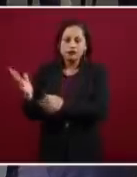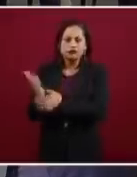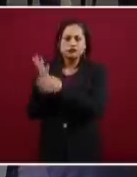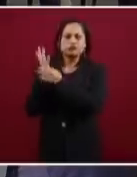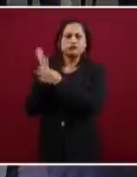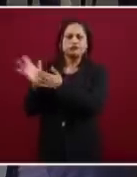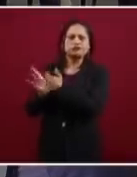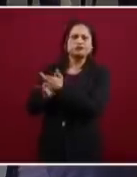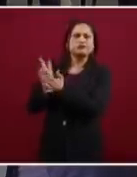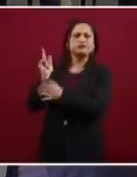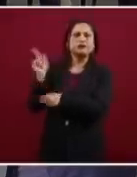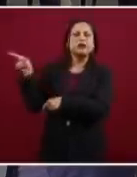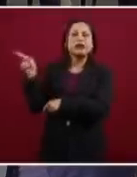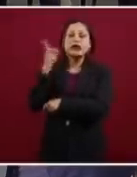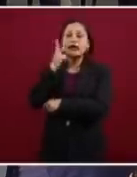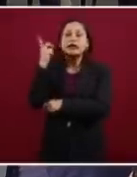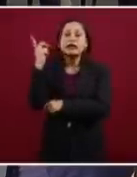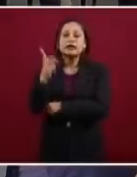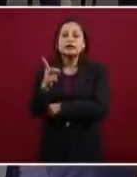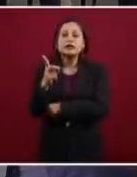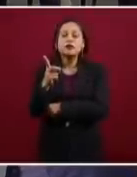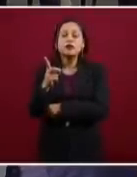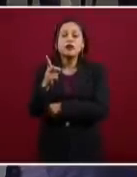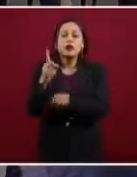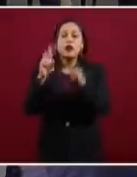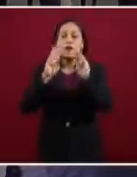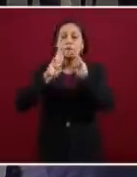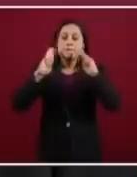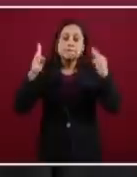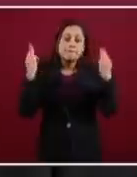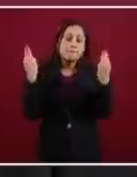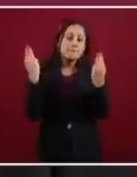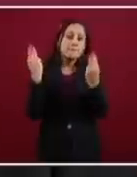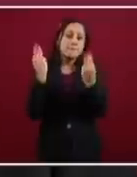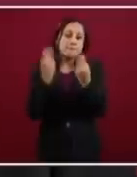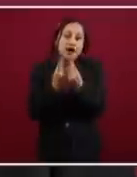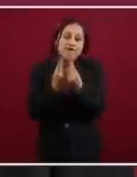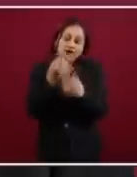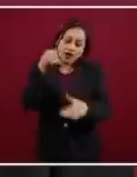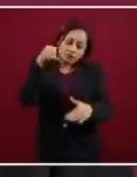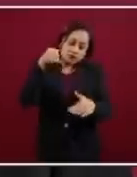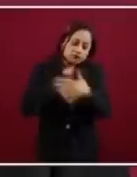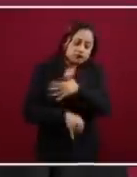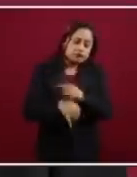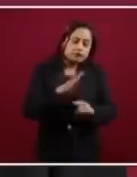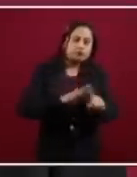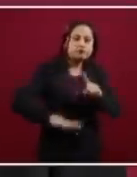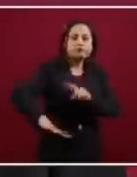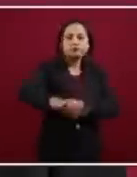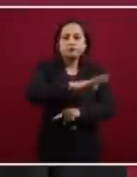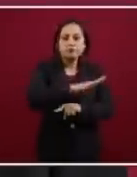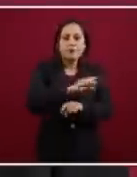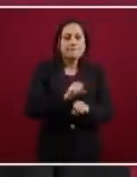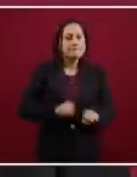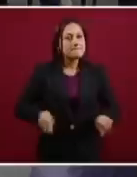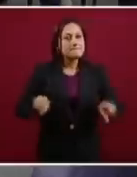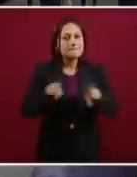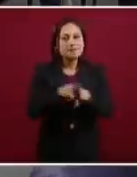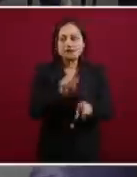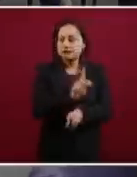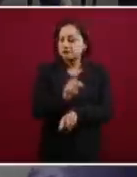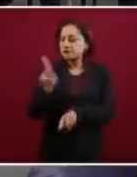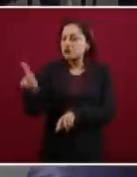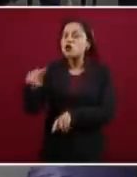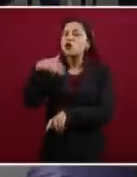el narco está arraigado como la corrupción en la sociedad han pasado nueve años